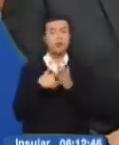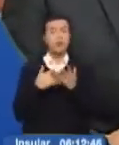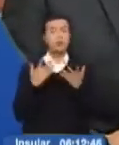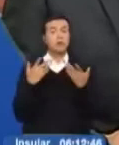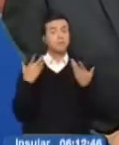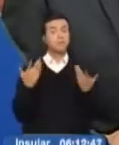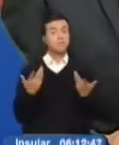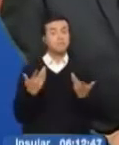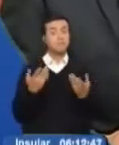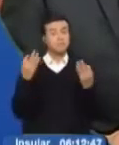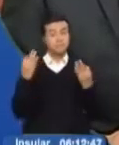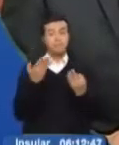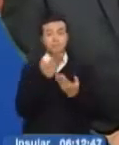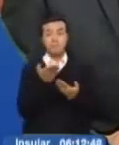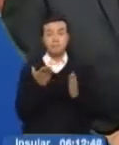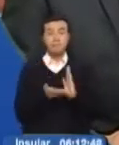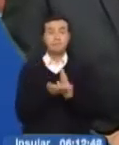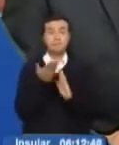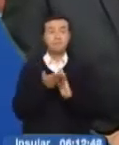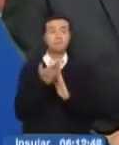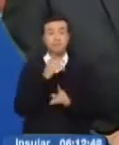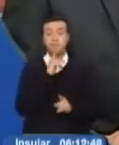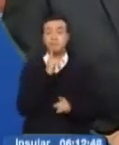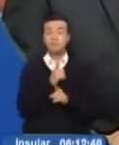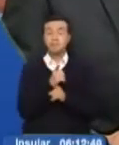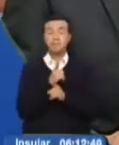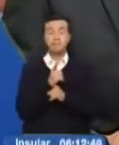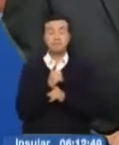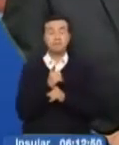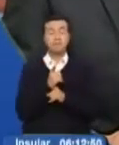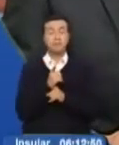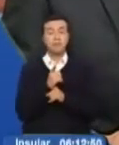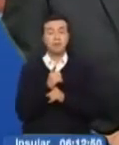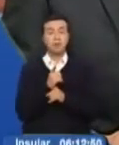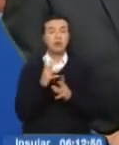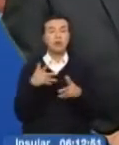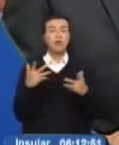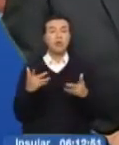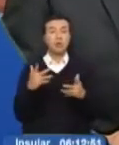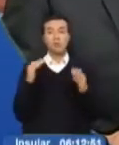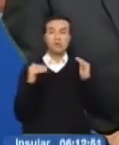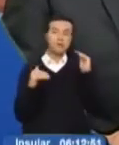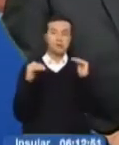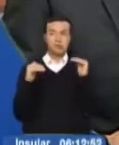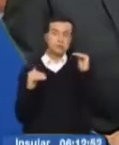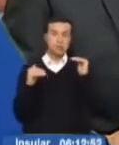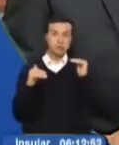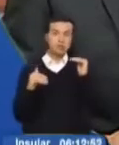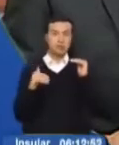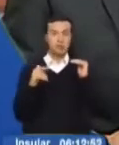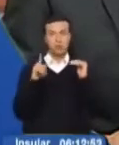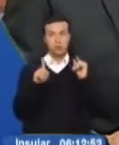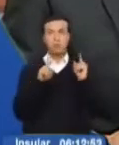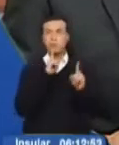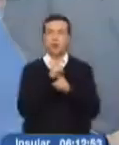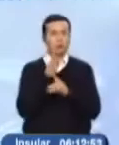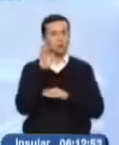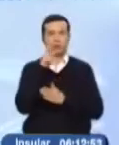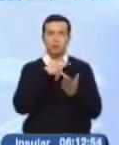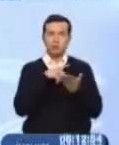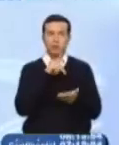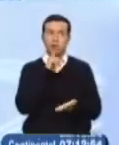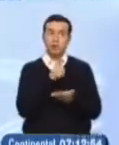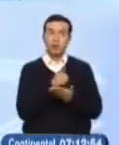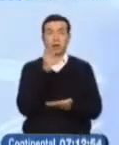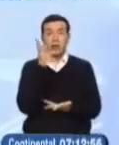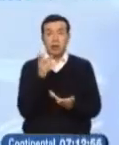digamos este incremento es el que ha hecho que digamos tengamos este desfase y se genere este compromiso de pago en caso de